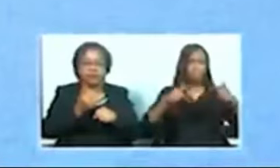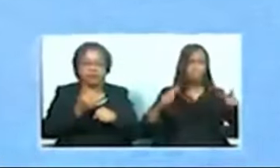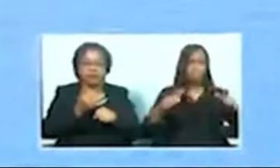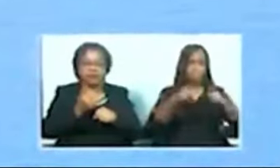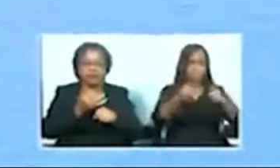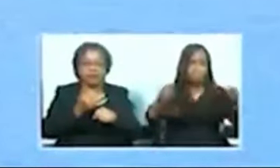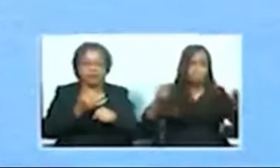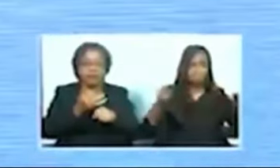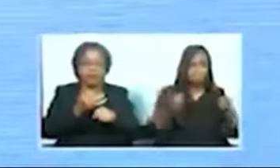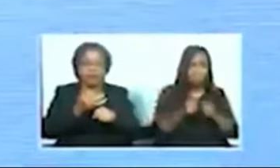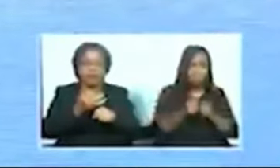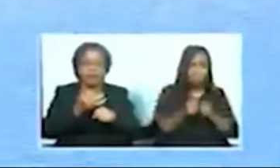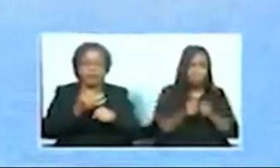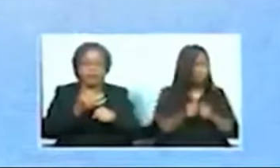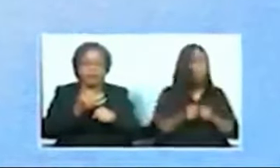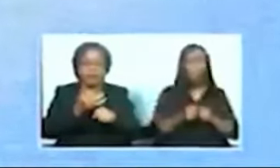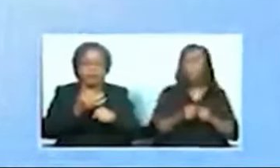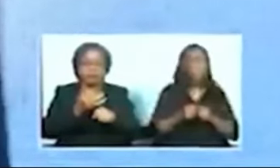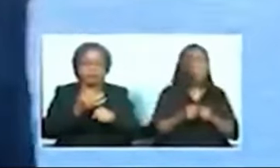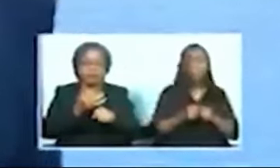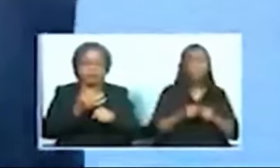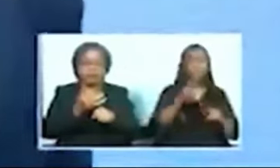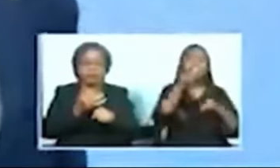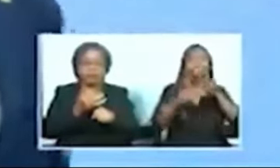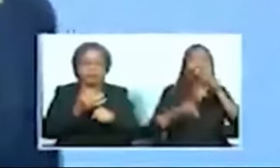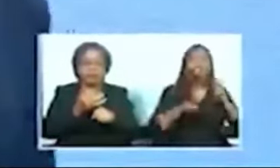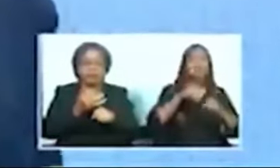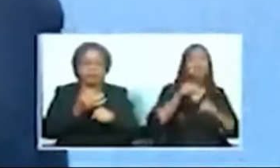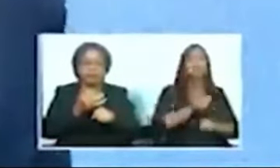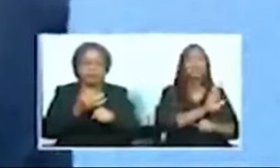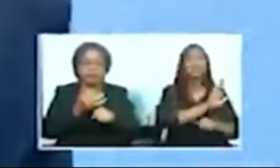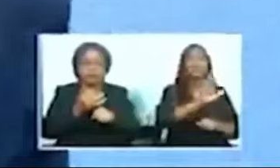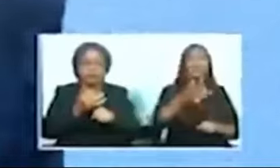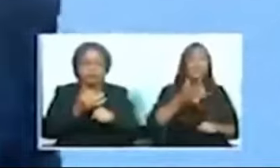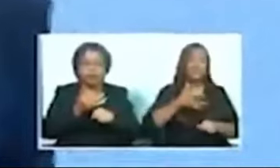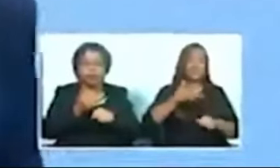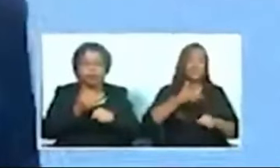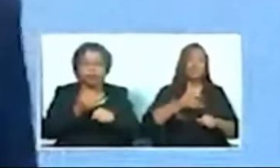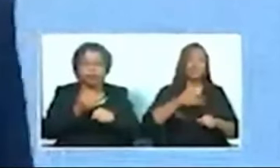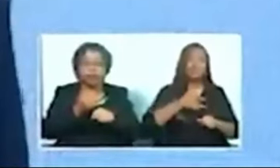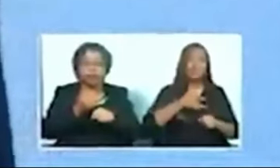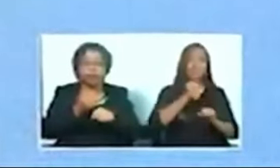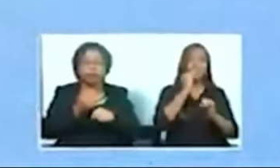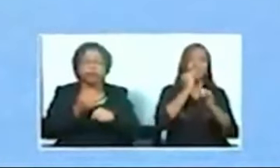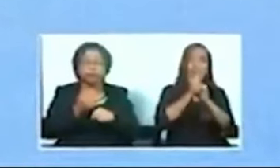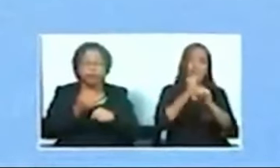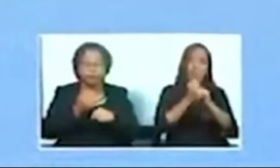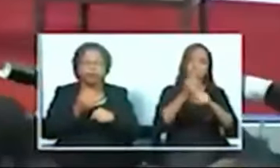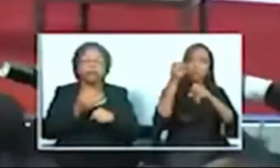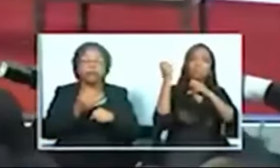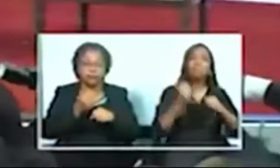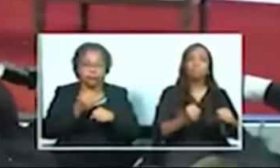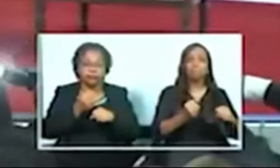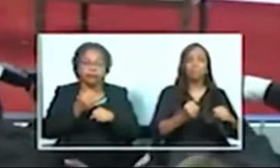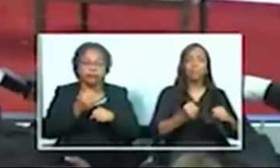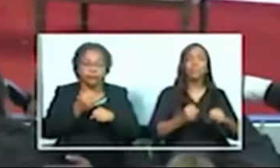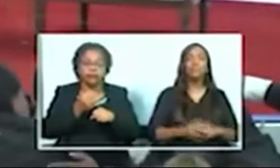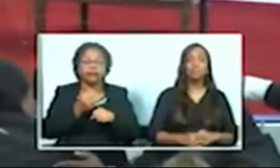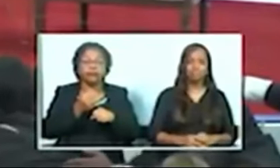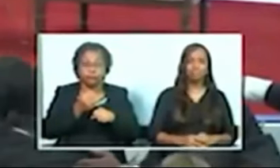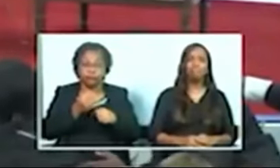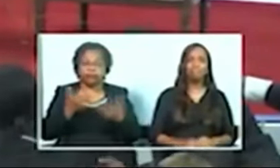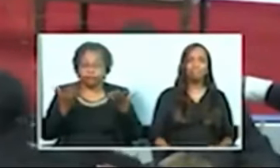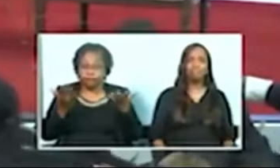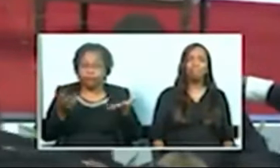Código Penal, que tenemos tantos años en espera de su debate y que lleguen a conclusión, pues no han tenido los resultados esperados. Dentro de